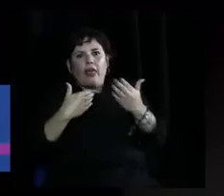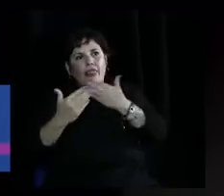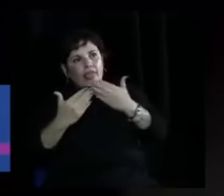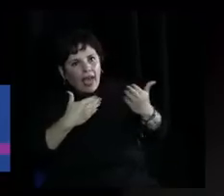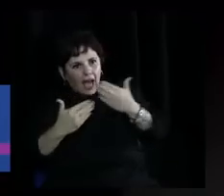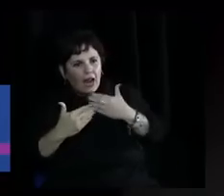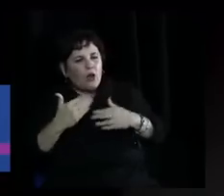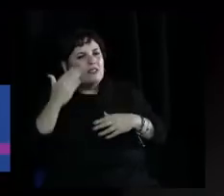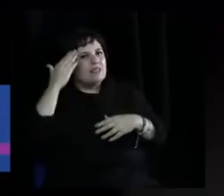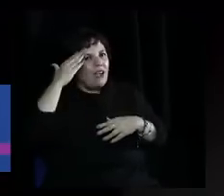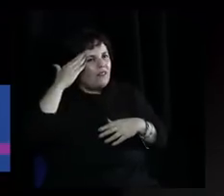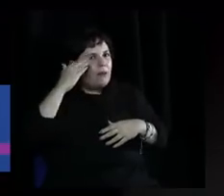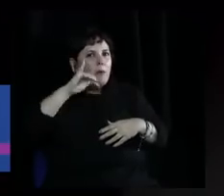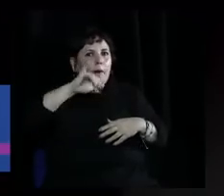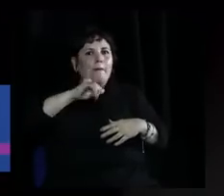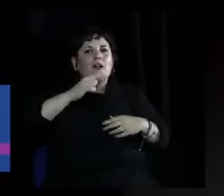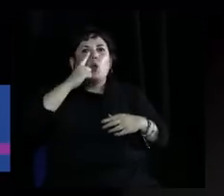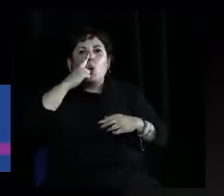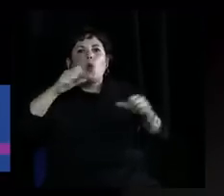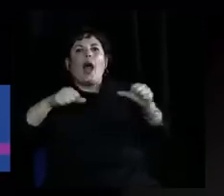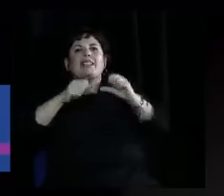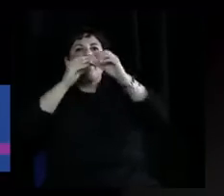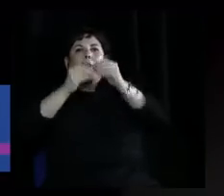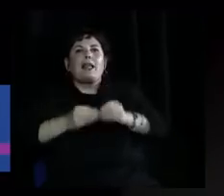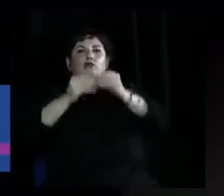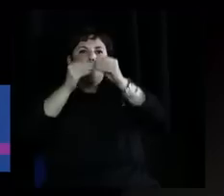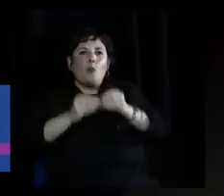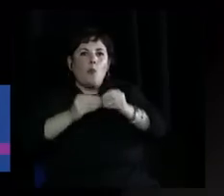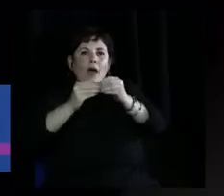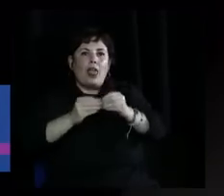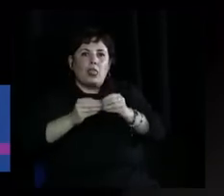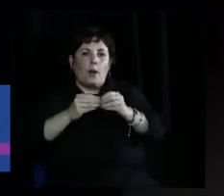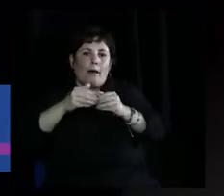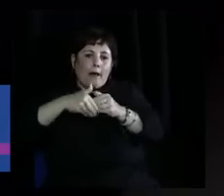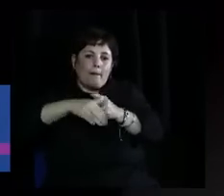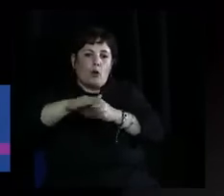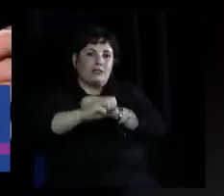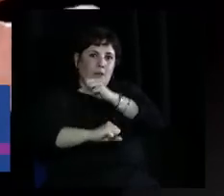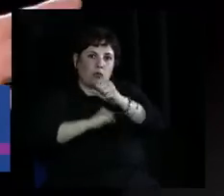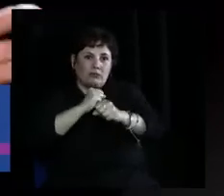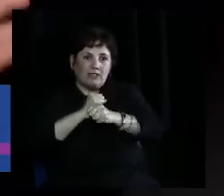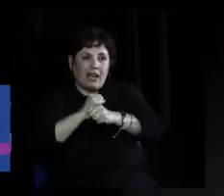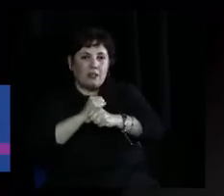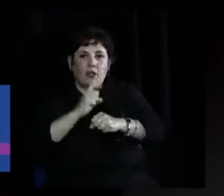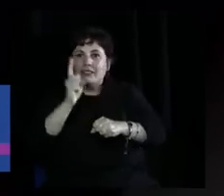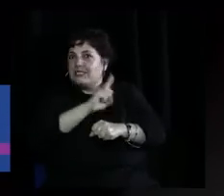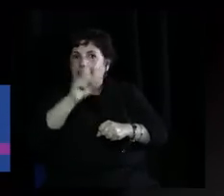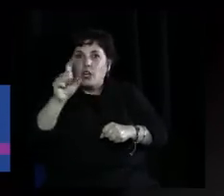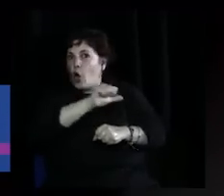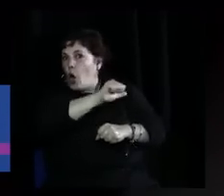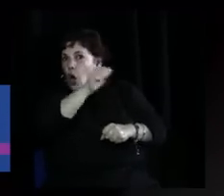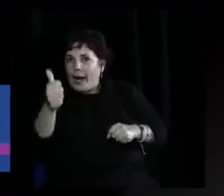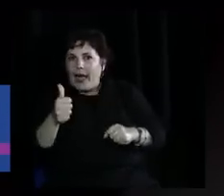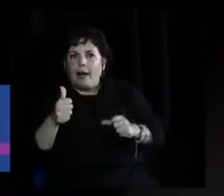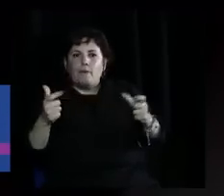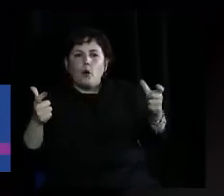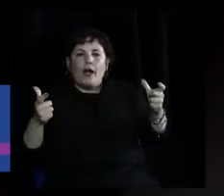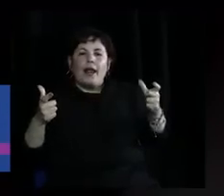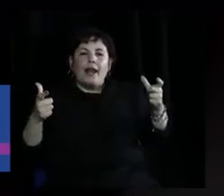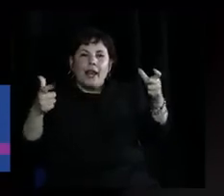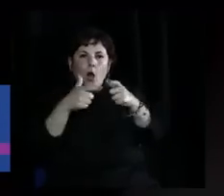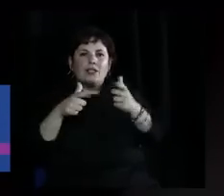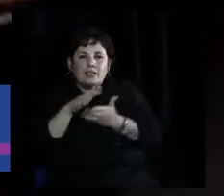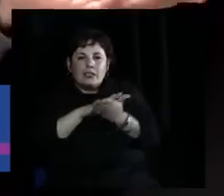sabemos que en mayo y junio se elaboran los presupuestos de las empresas públicas para los próximos años. Si no logramos por a través de la negociación colectiva, a través del